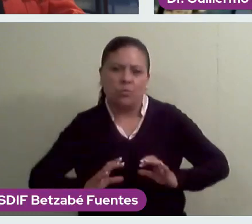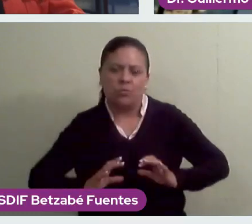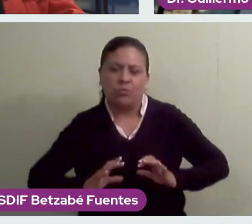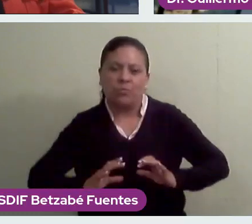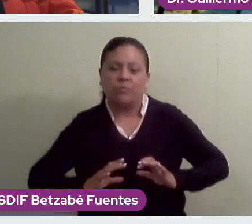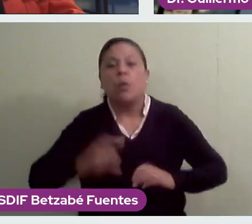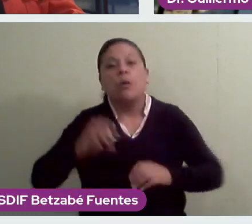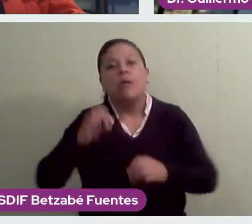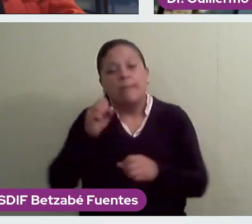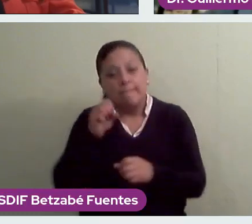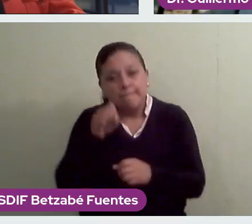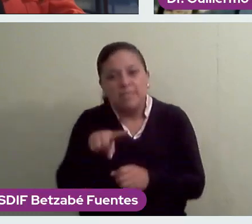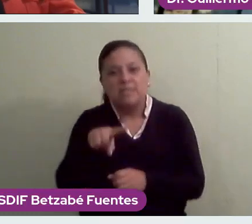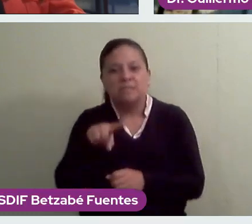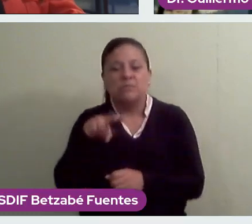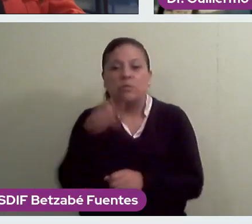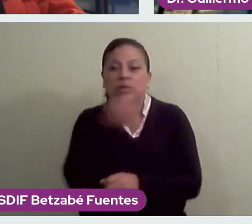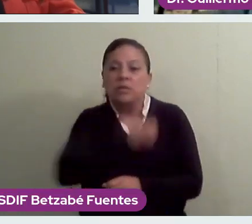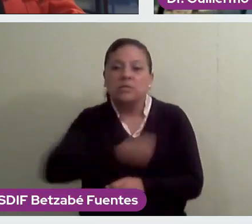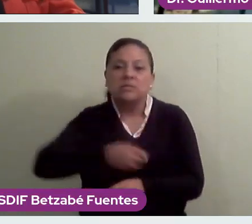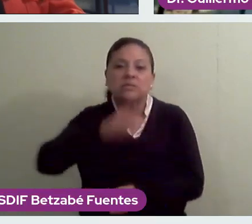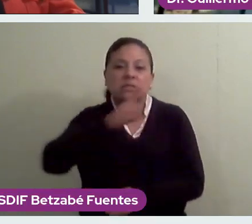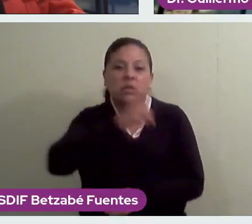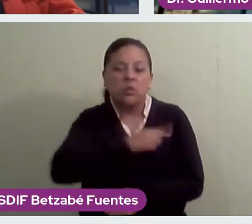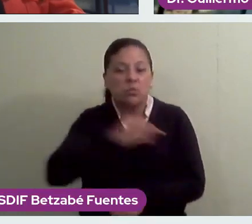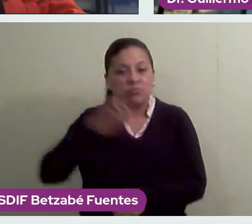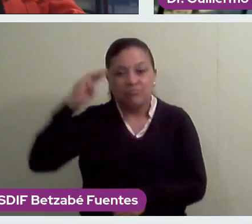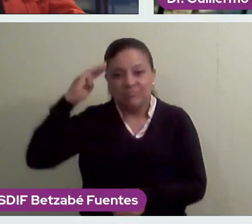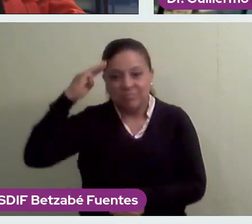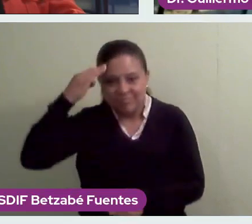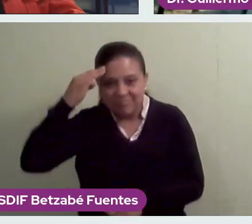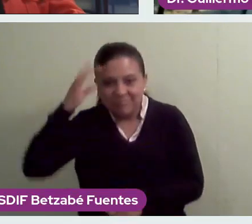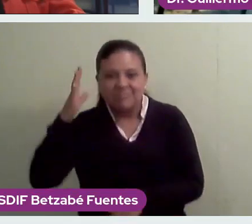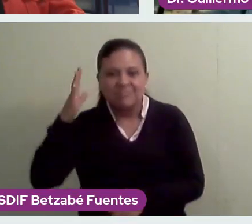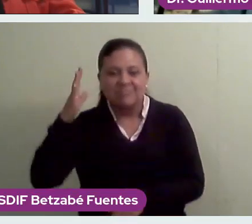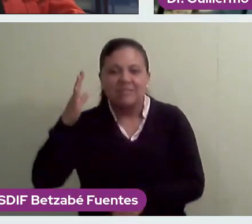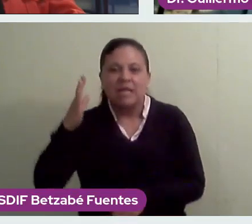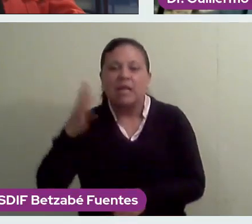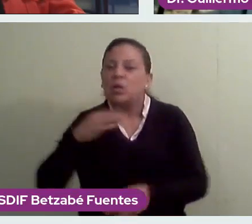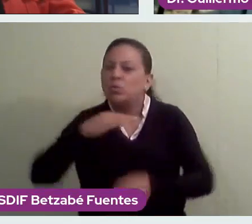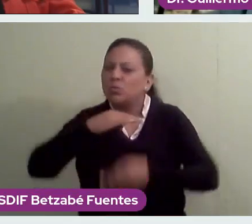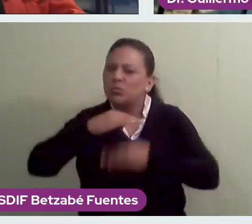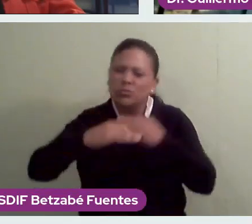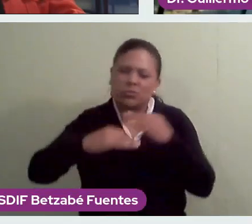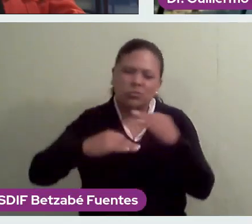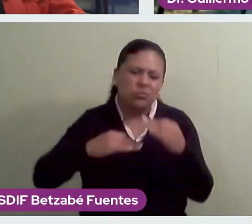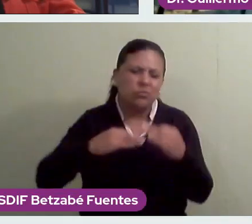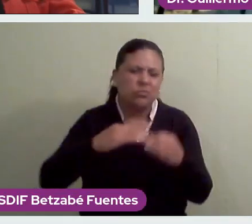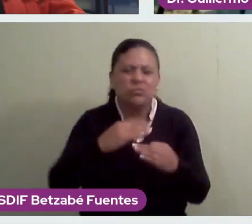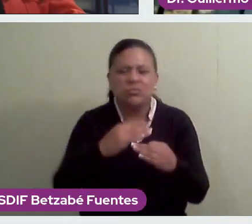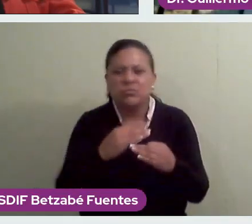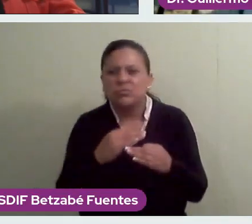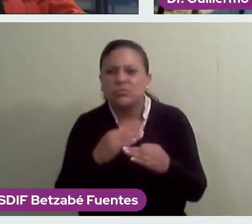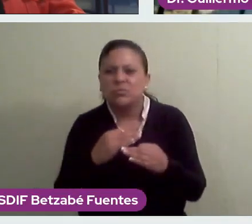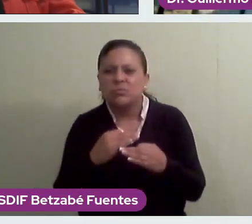salud mental, como bien lo dicen, ¿no? Entonces, toda esta parte, yo les recomiendo, no se